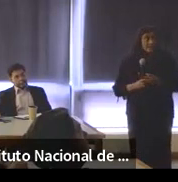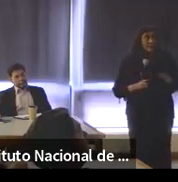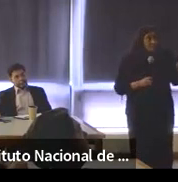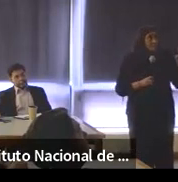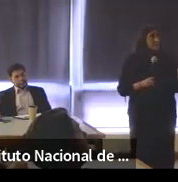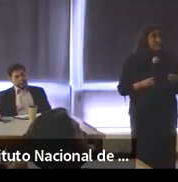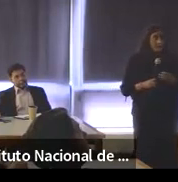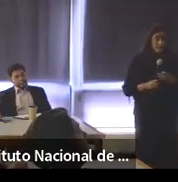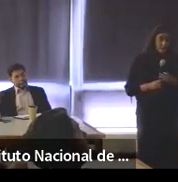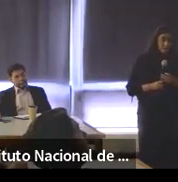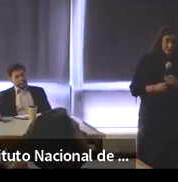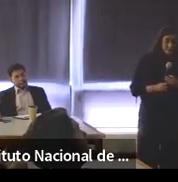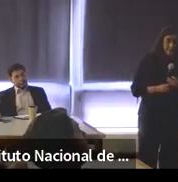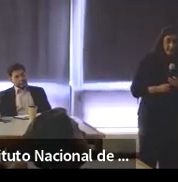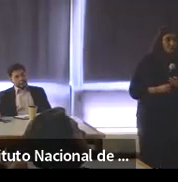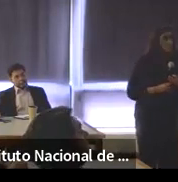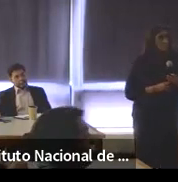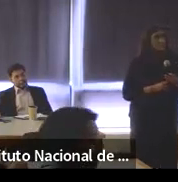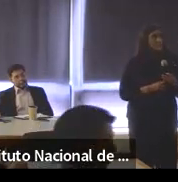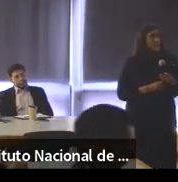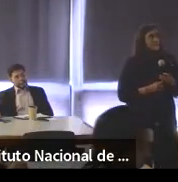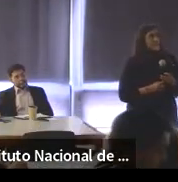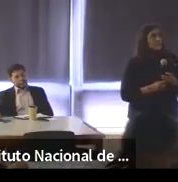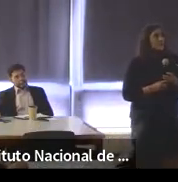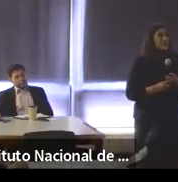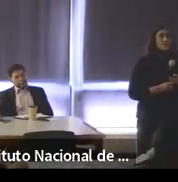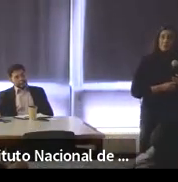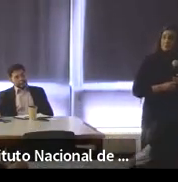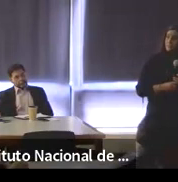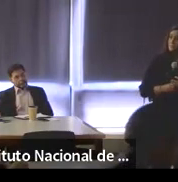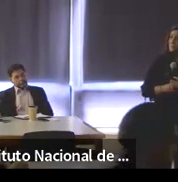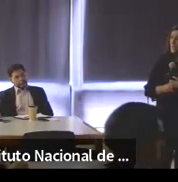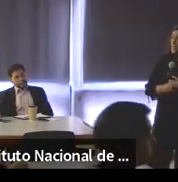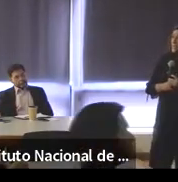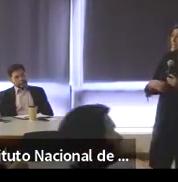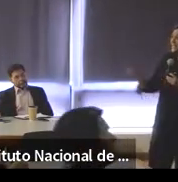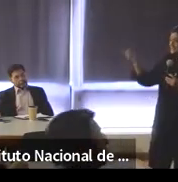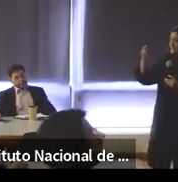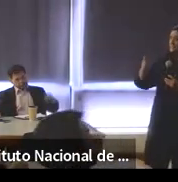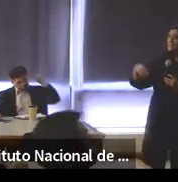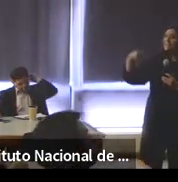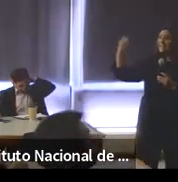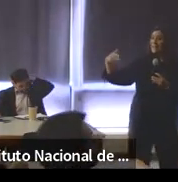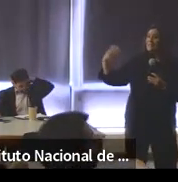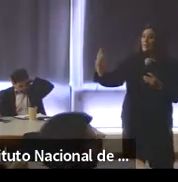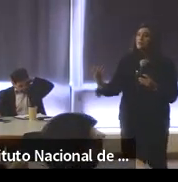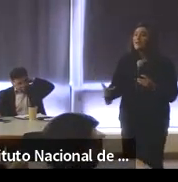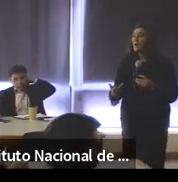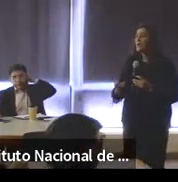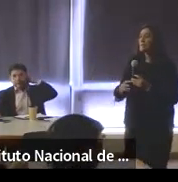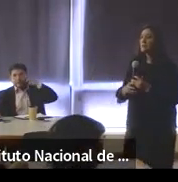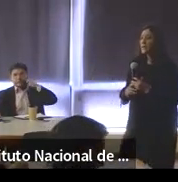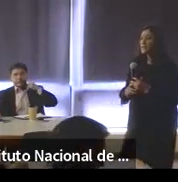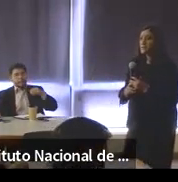y el otro que es el que Pues esperaríamos todos que es el colaborador y a este es el que se le tiene que